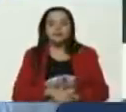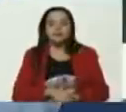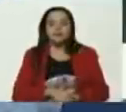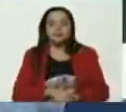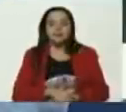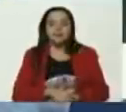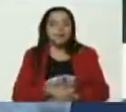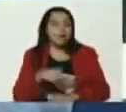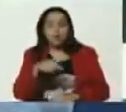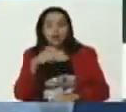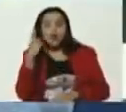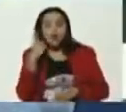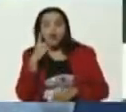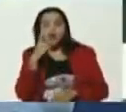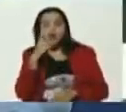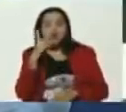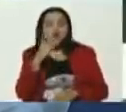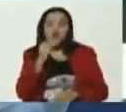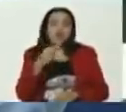de chantaje.